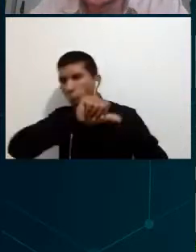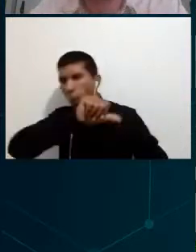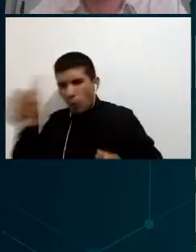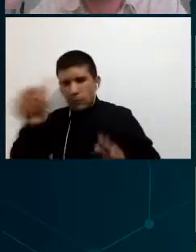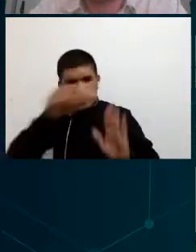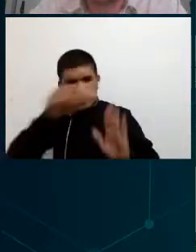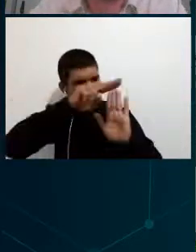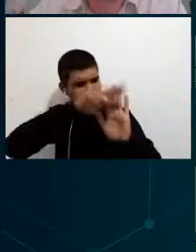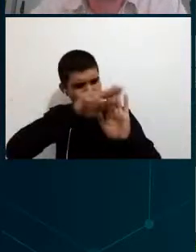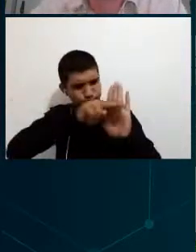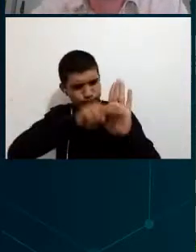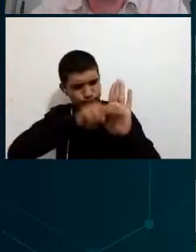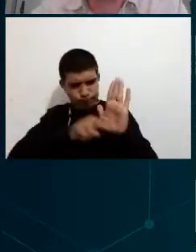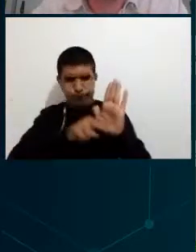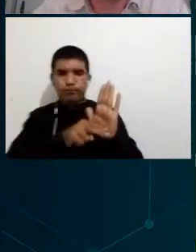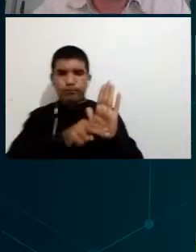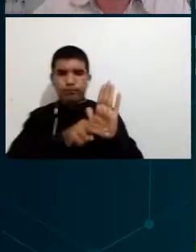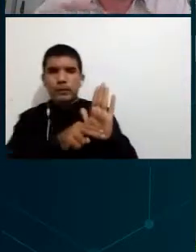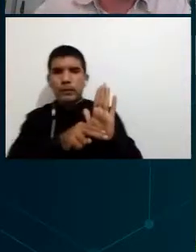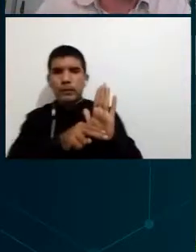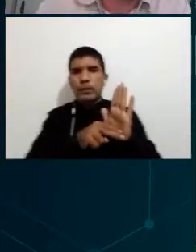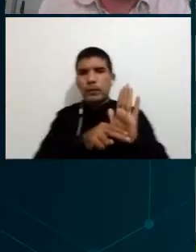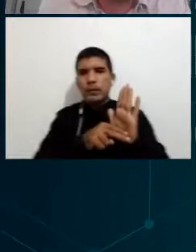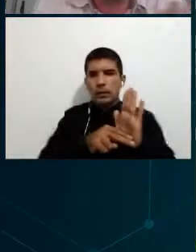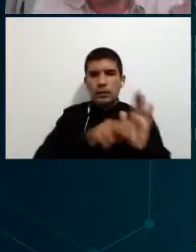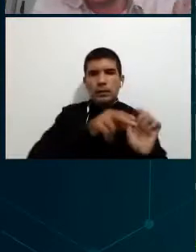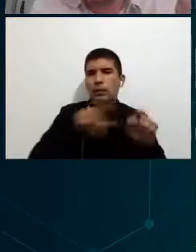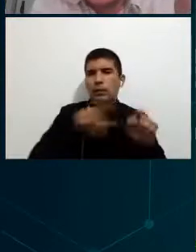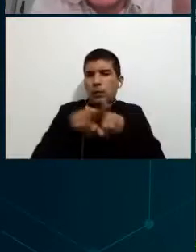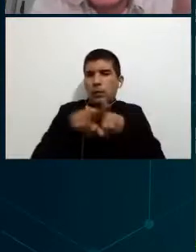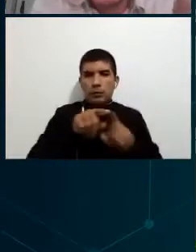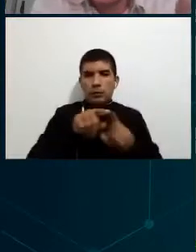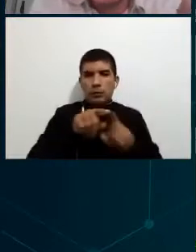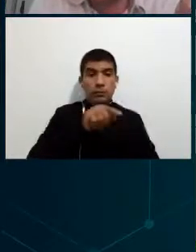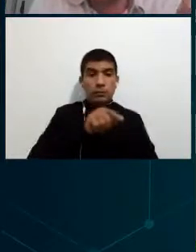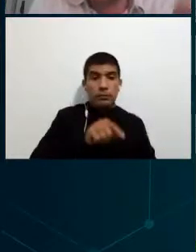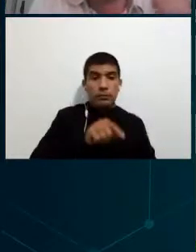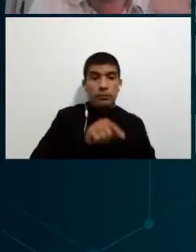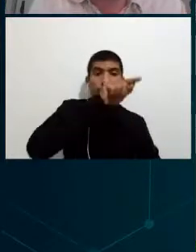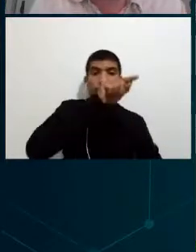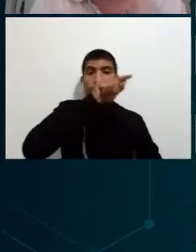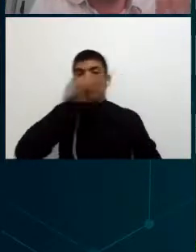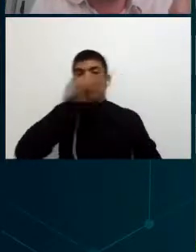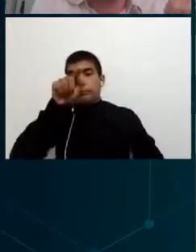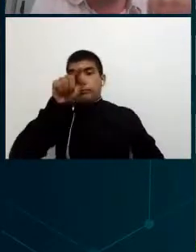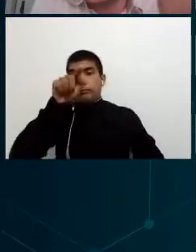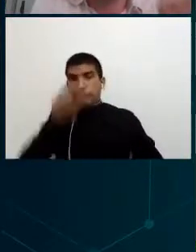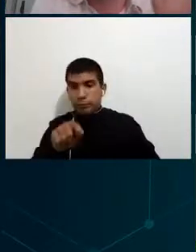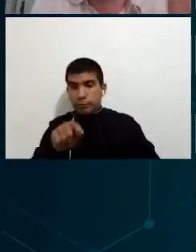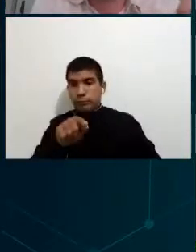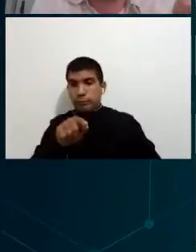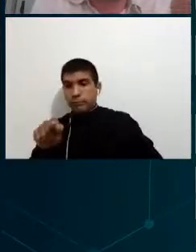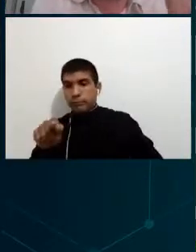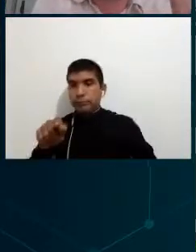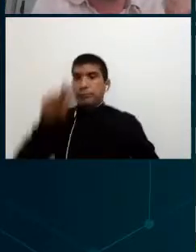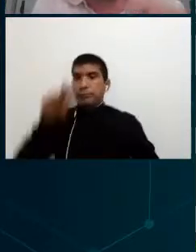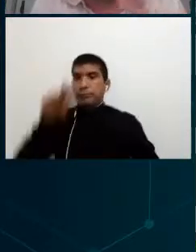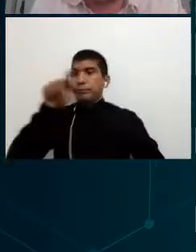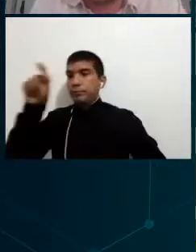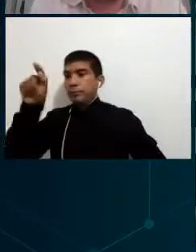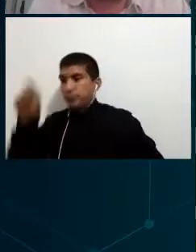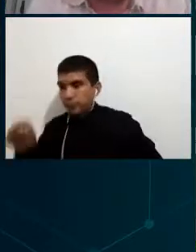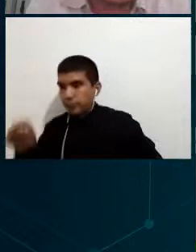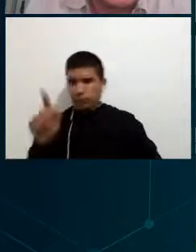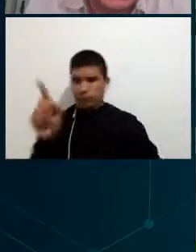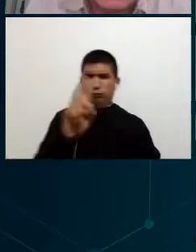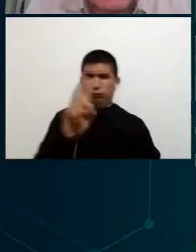al otro extremo para hacer los cálculos diferenciales. Y otro es que uno puede enviar bits de información, unos y ceros. ¿Para qué?